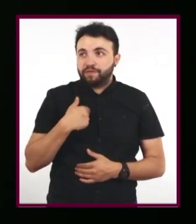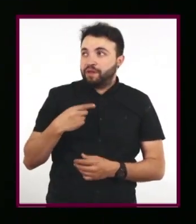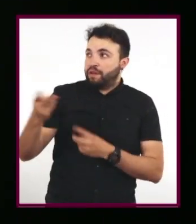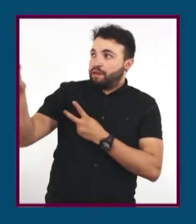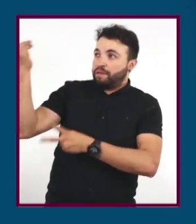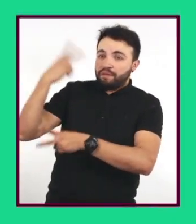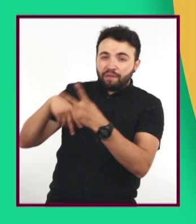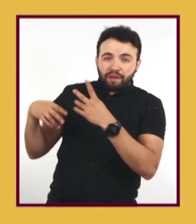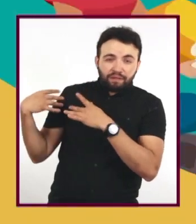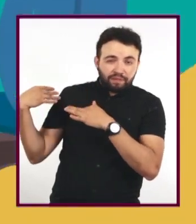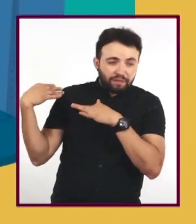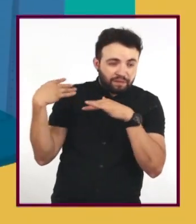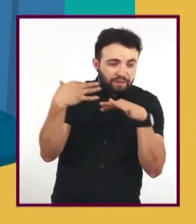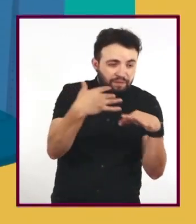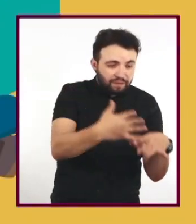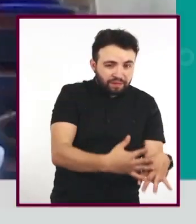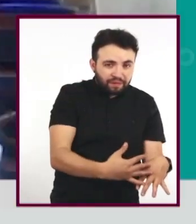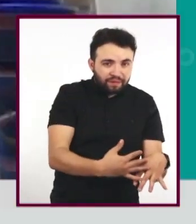advertirte?